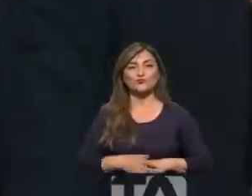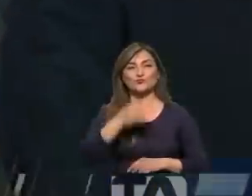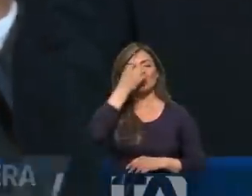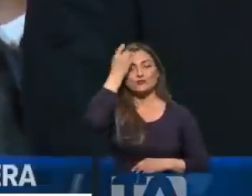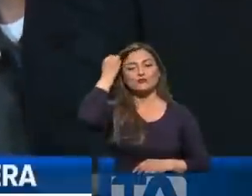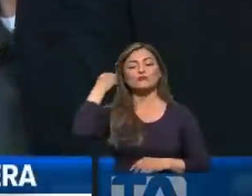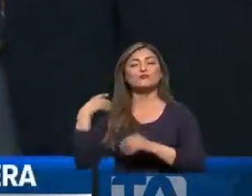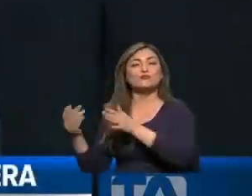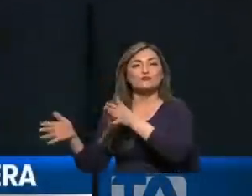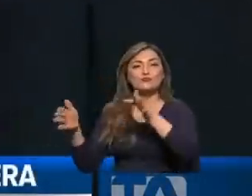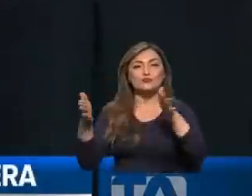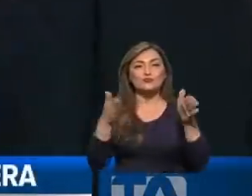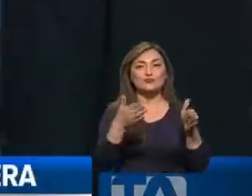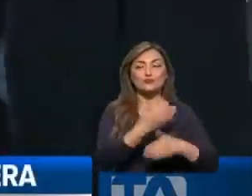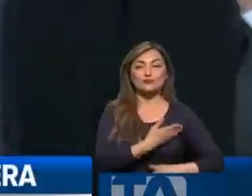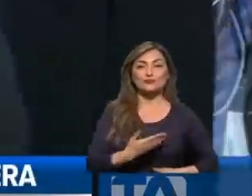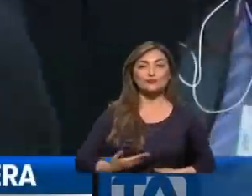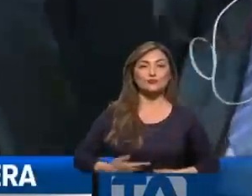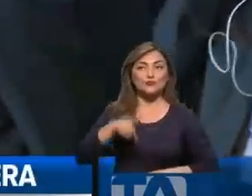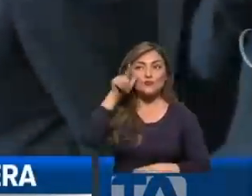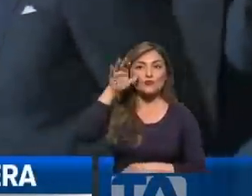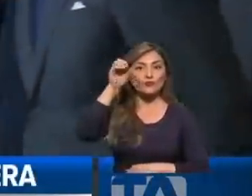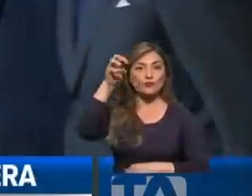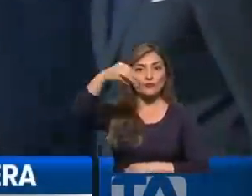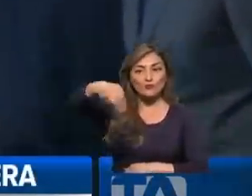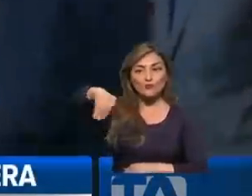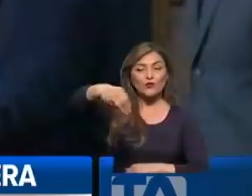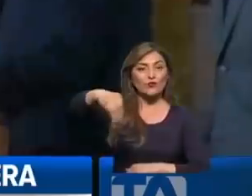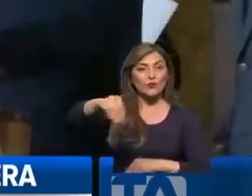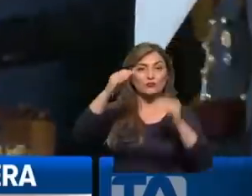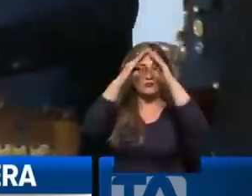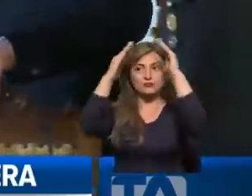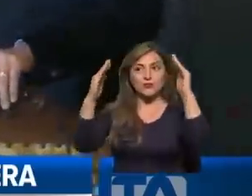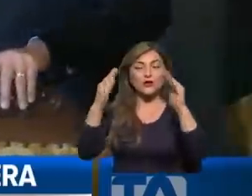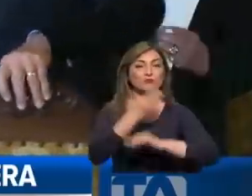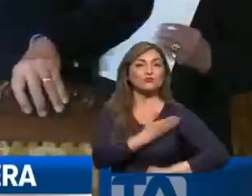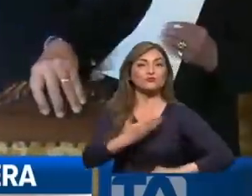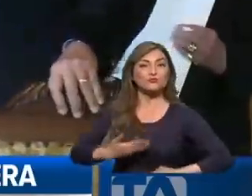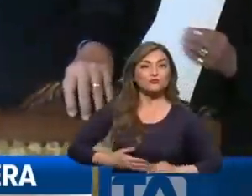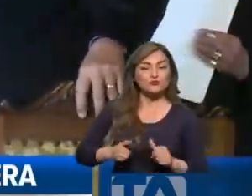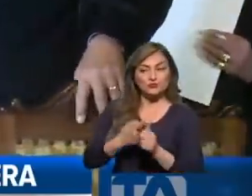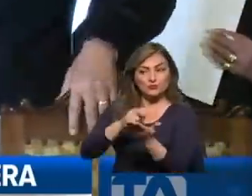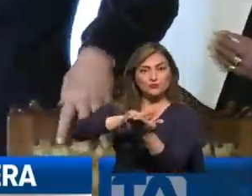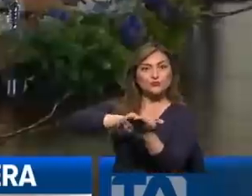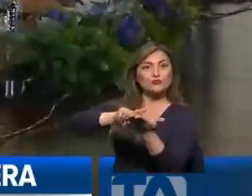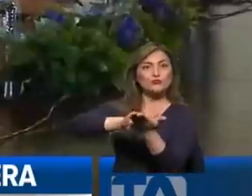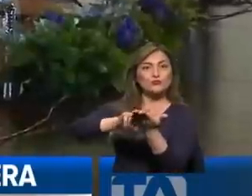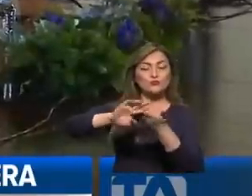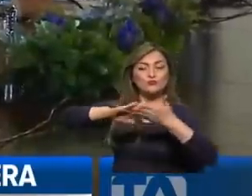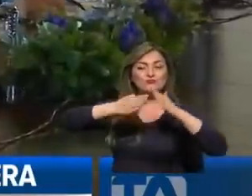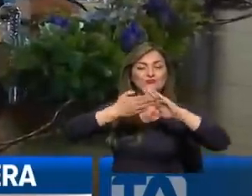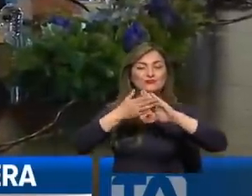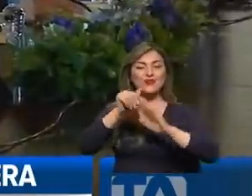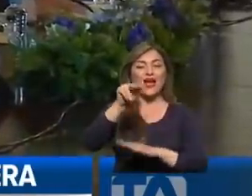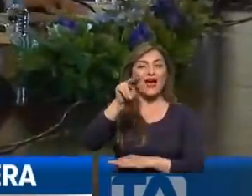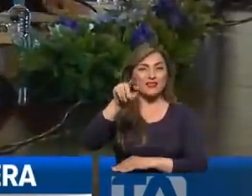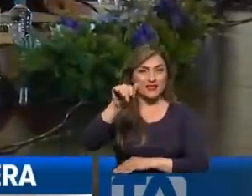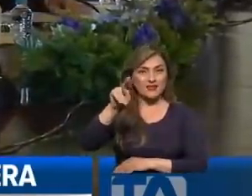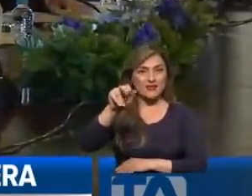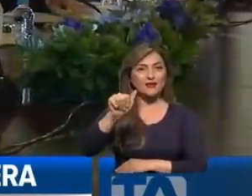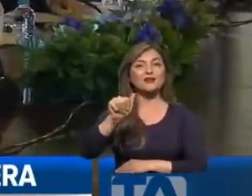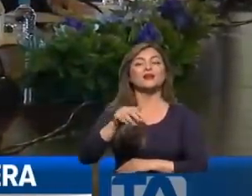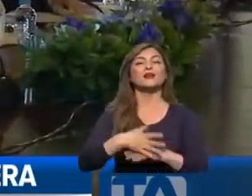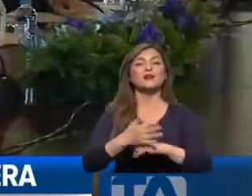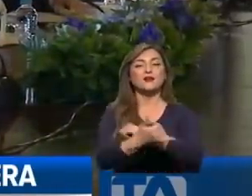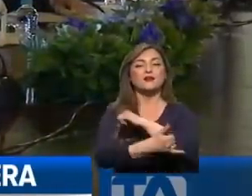El presidente Guillermo Lasso encabezó este miércoles en el Palacio de Carondelet la primera reunión de la Comunidad Andina de Naciones,